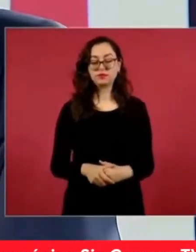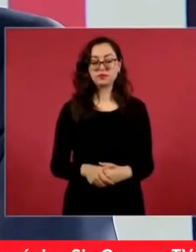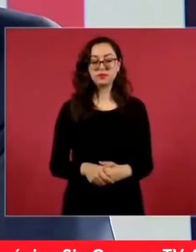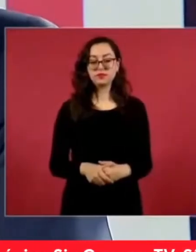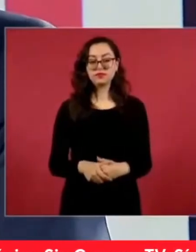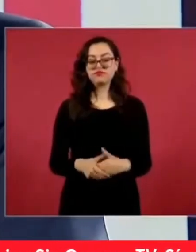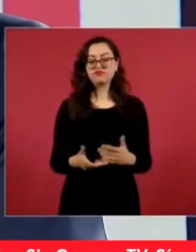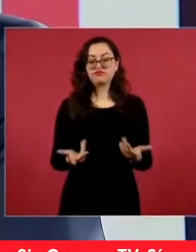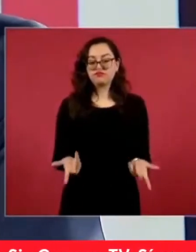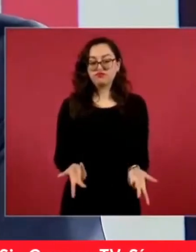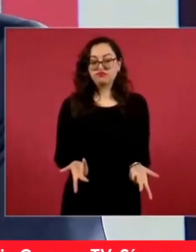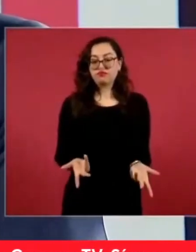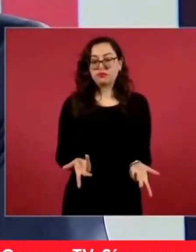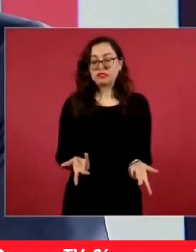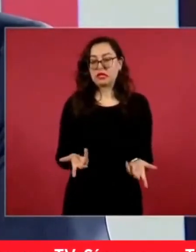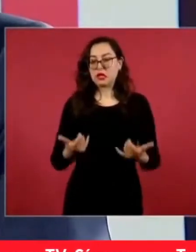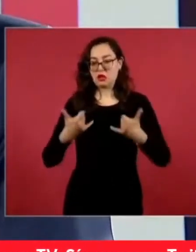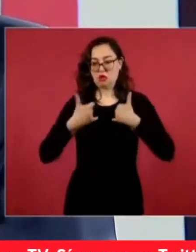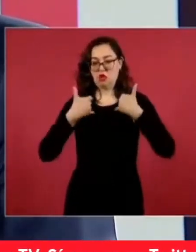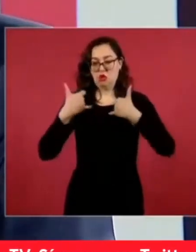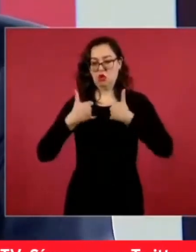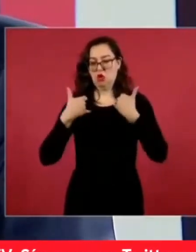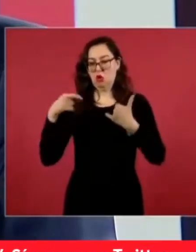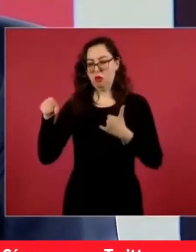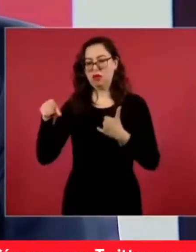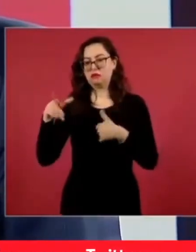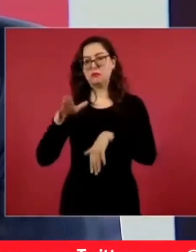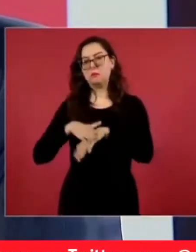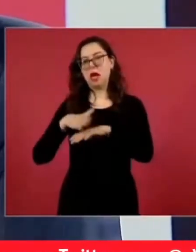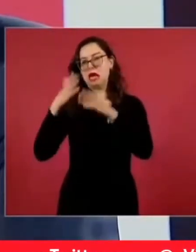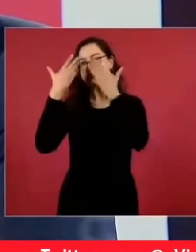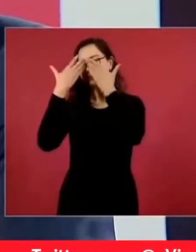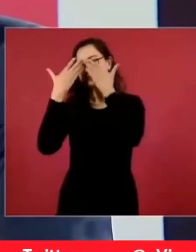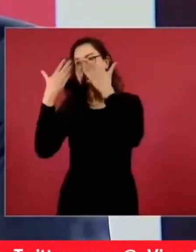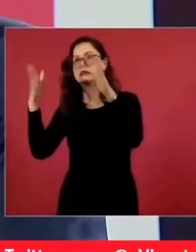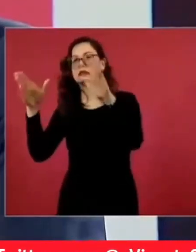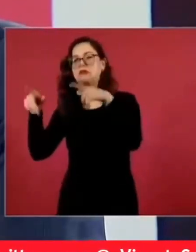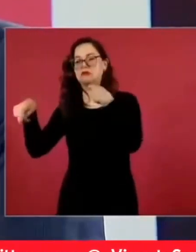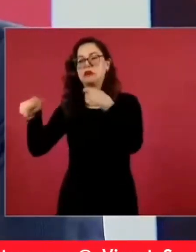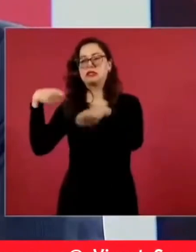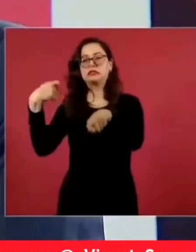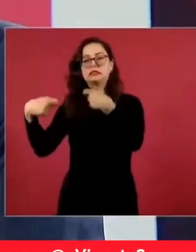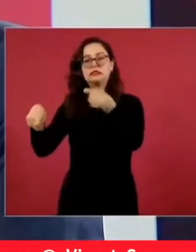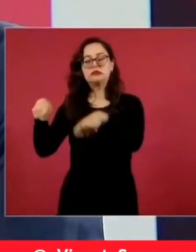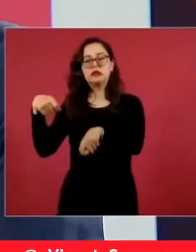mayor, o sea, más de mi generación,